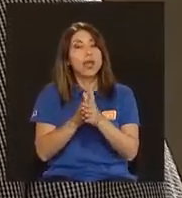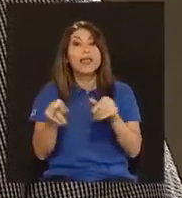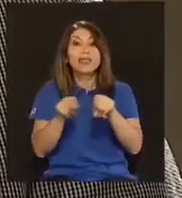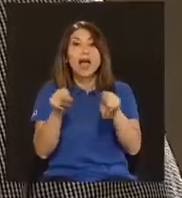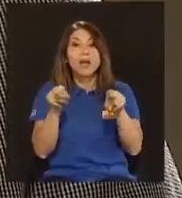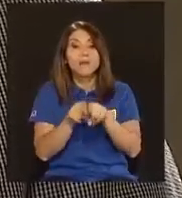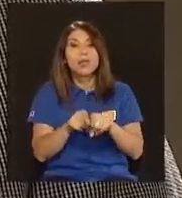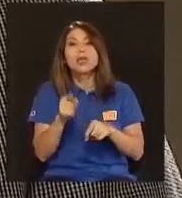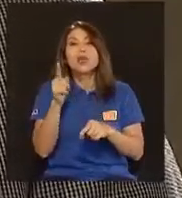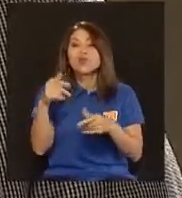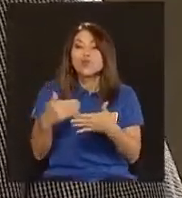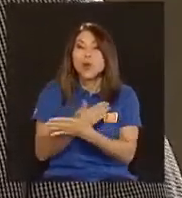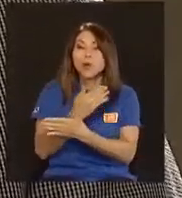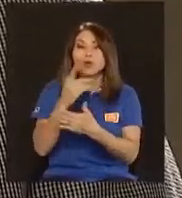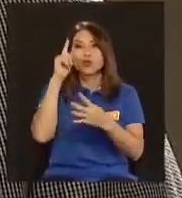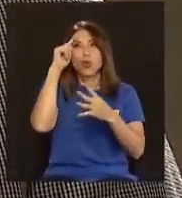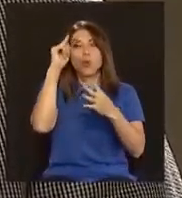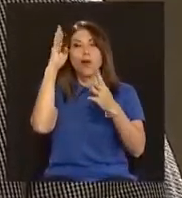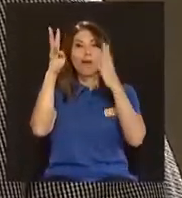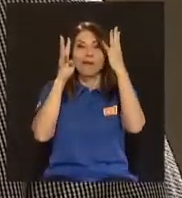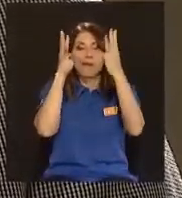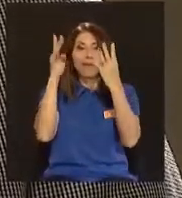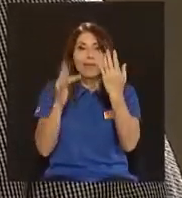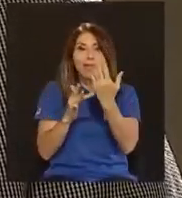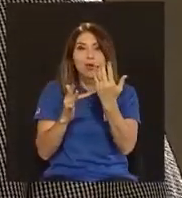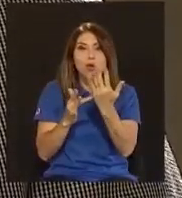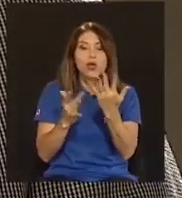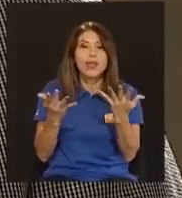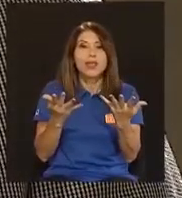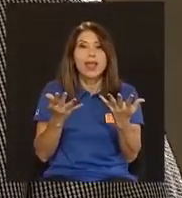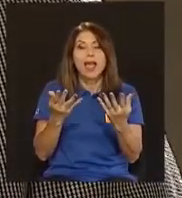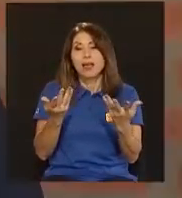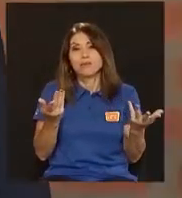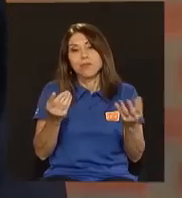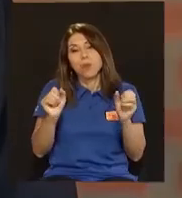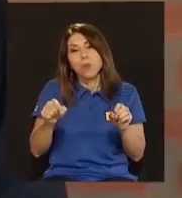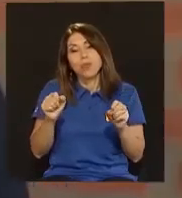en servicios, en tecnología, me parece que es el otro gran rubro.